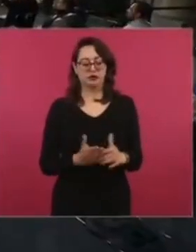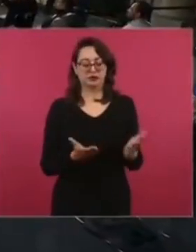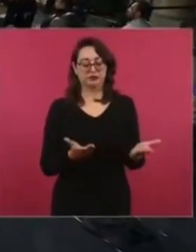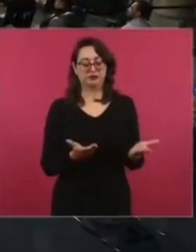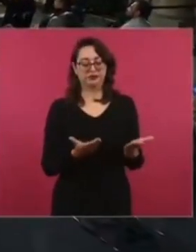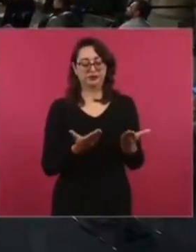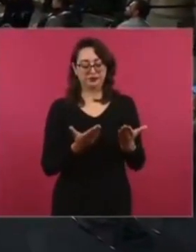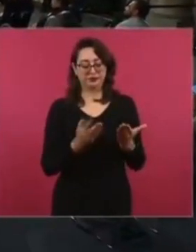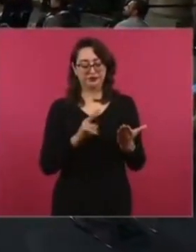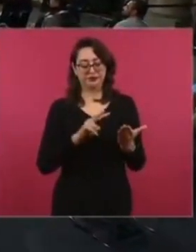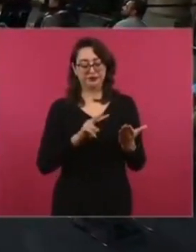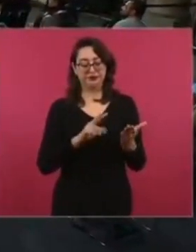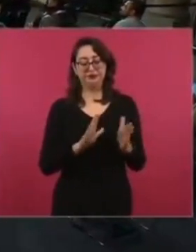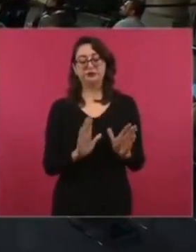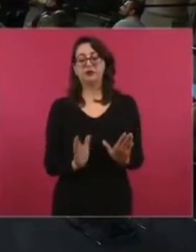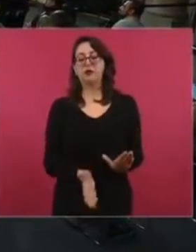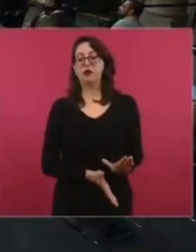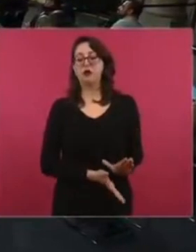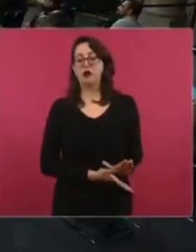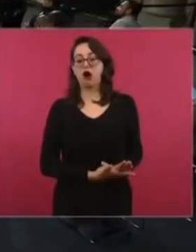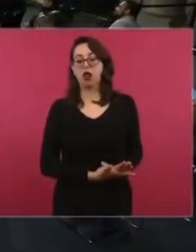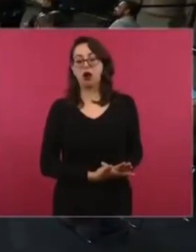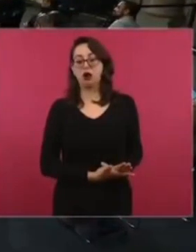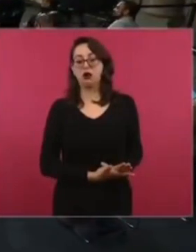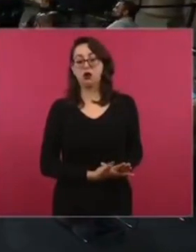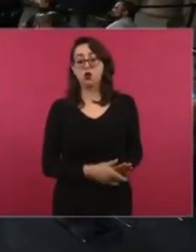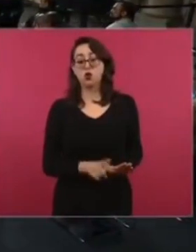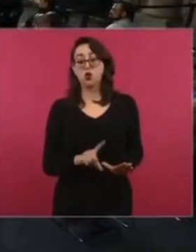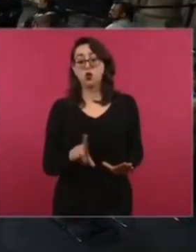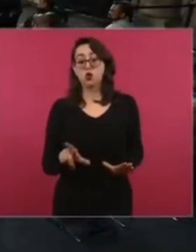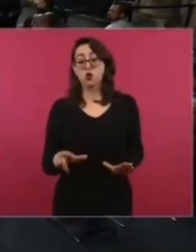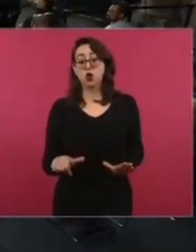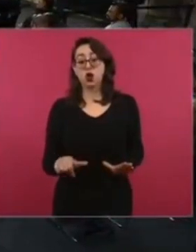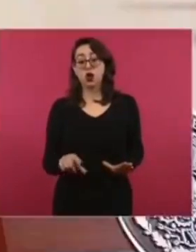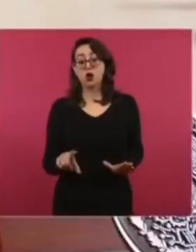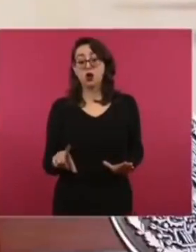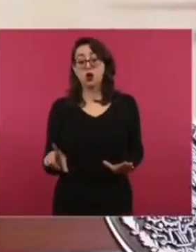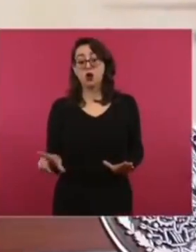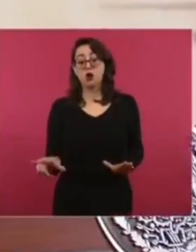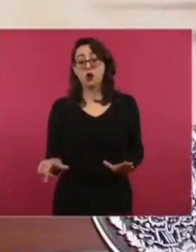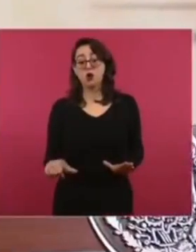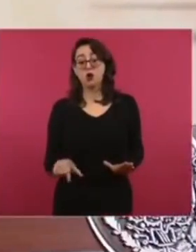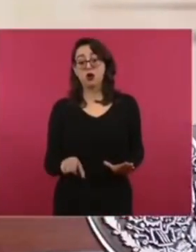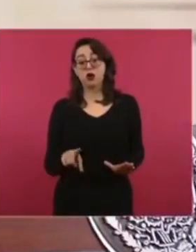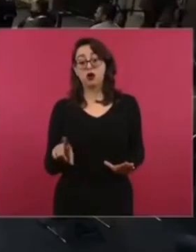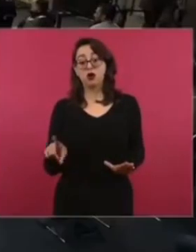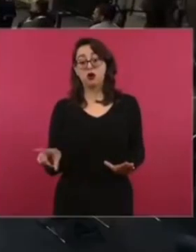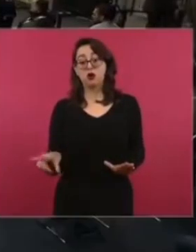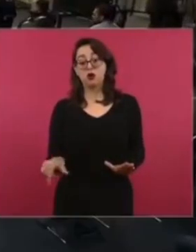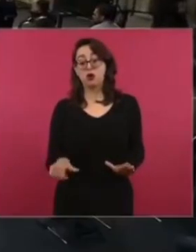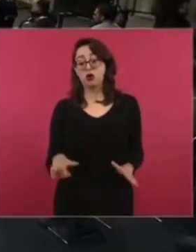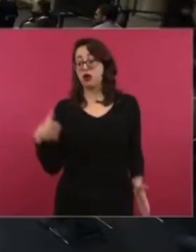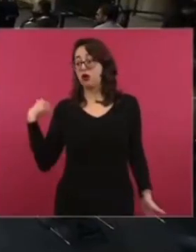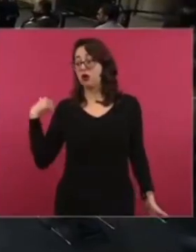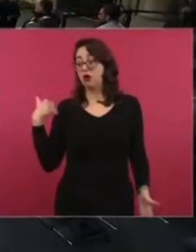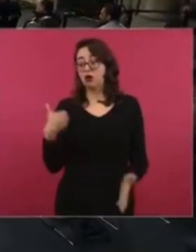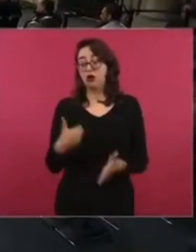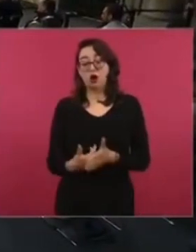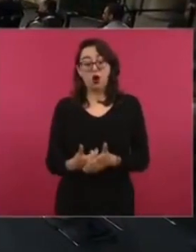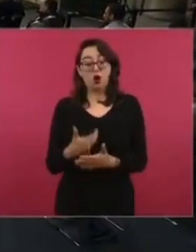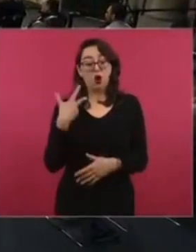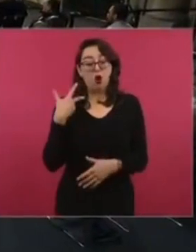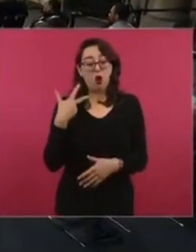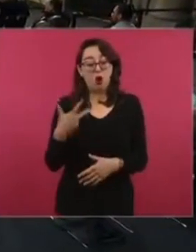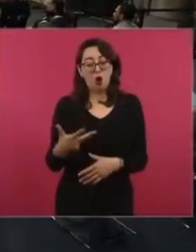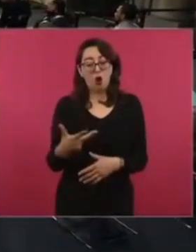Aguilar pues tiene pidió él ese expediente según nos Informa el